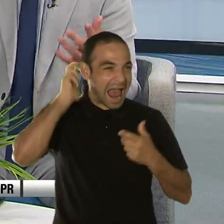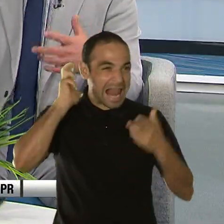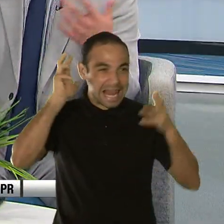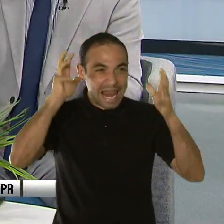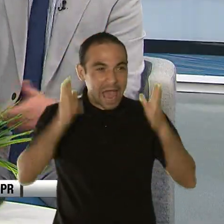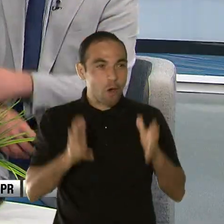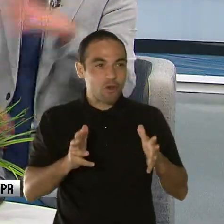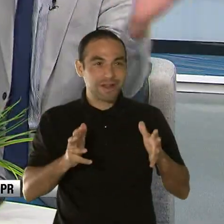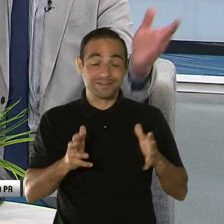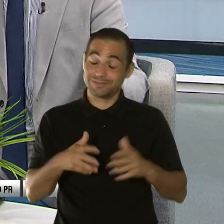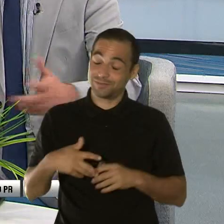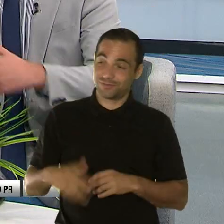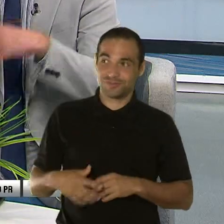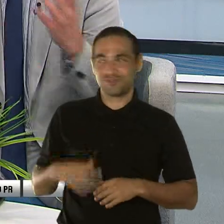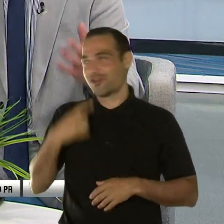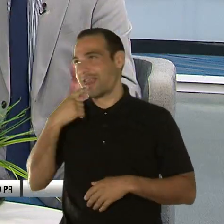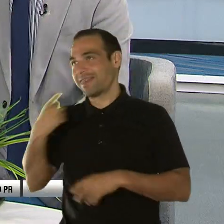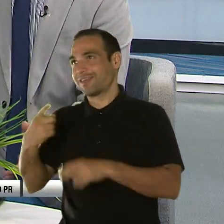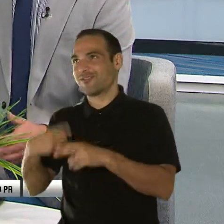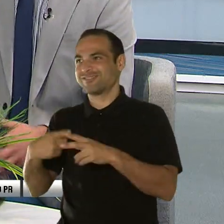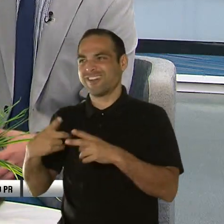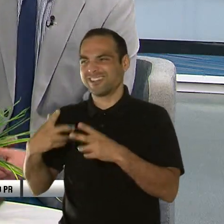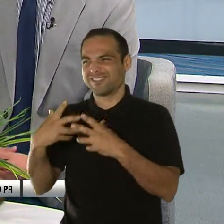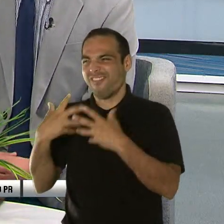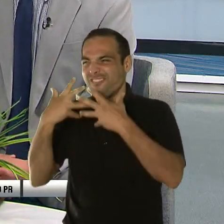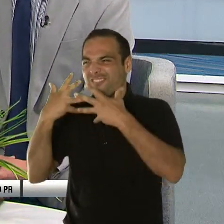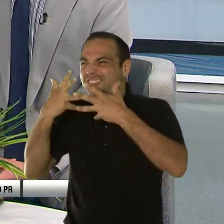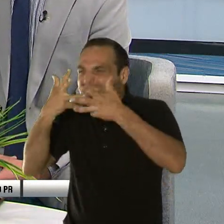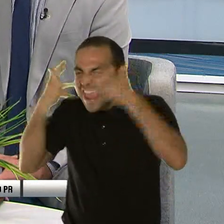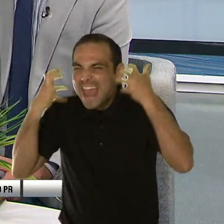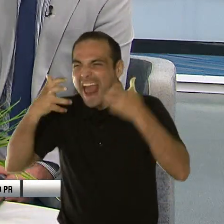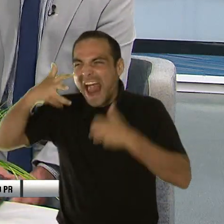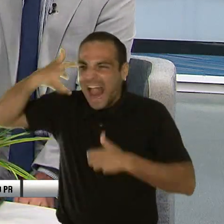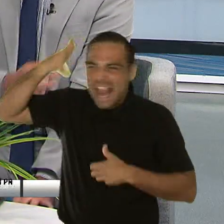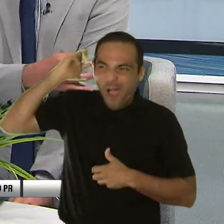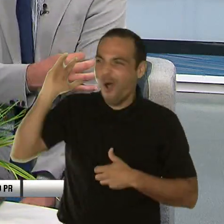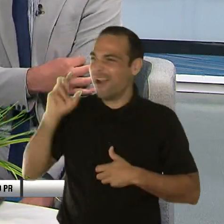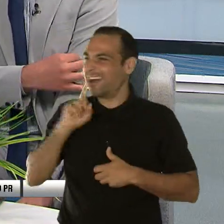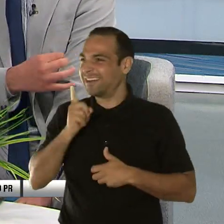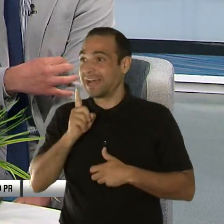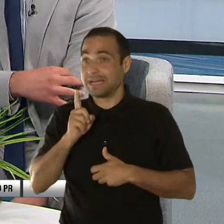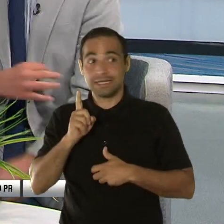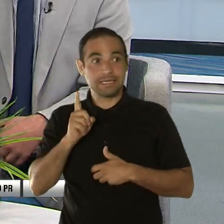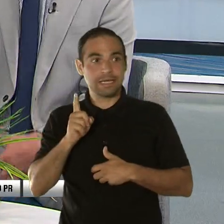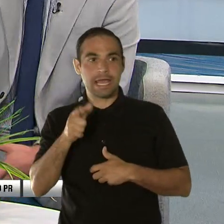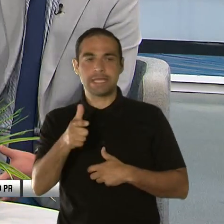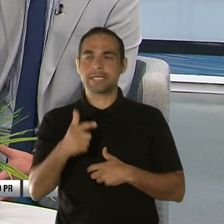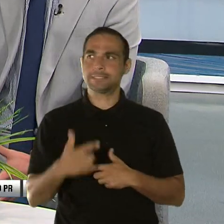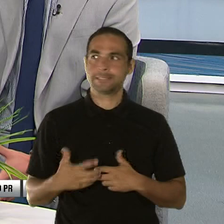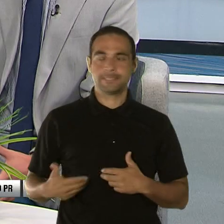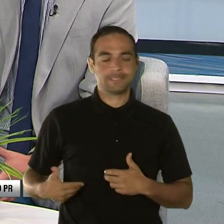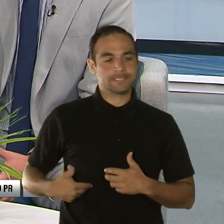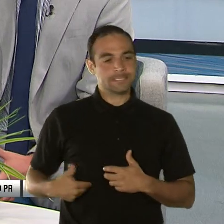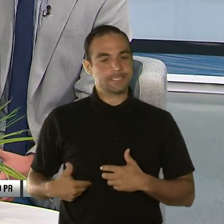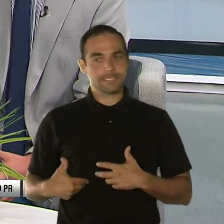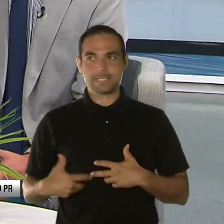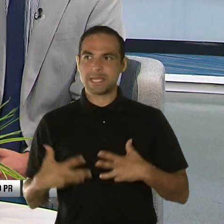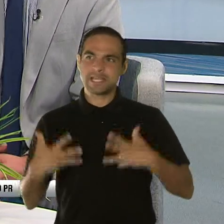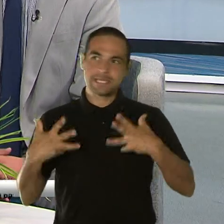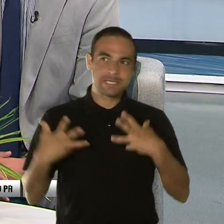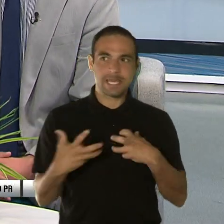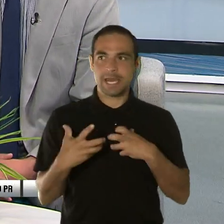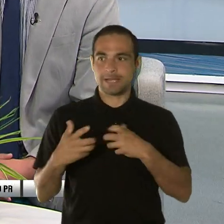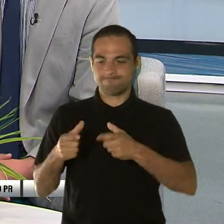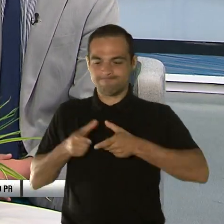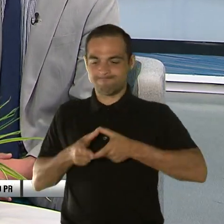fiera nuestras leones yo le digo a todas las maneras nuestras leonas nuestras fieras en los centroamericanos se quedaron con esa espinita y vienen entonces a ganar la medalla de